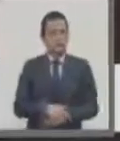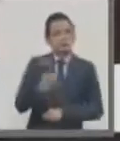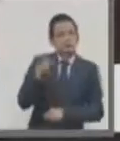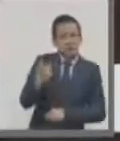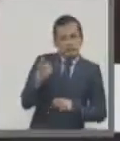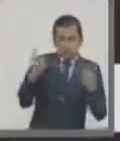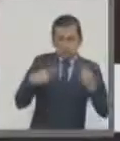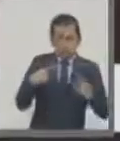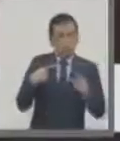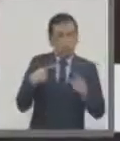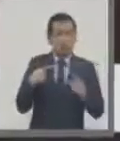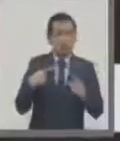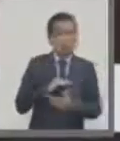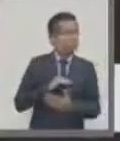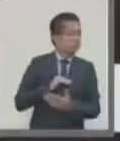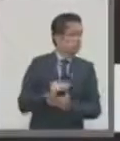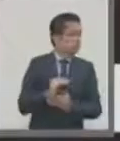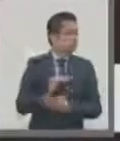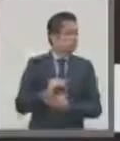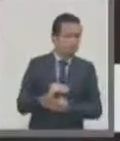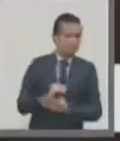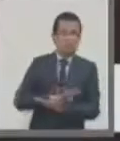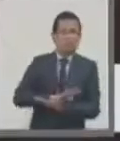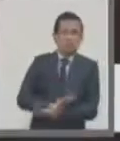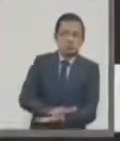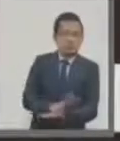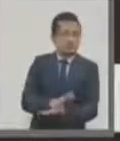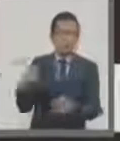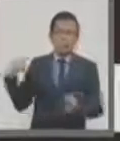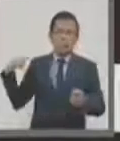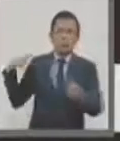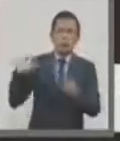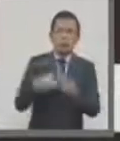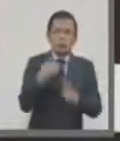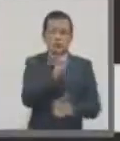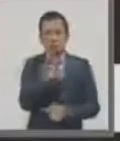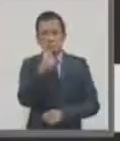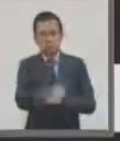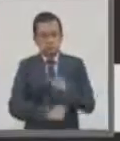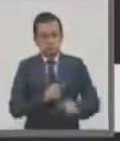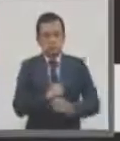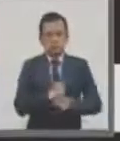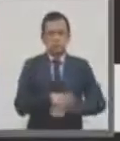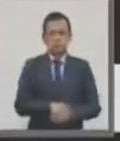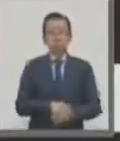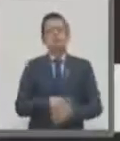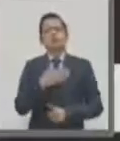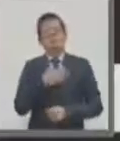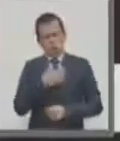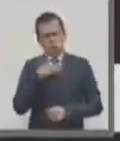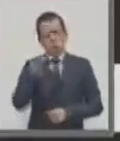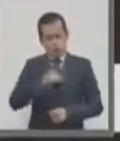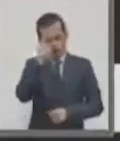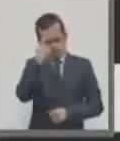siendo ignorados y discriminados. La iniciativa que hoy presento ante ustedes tiene por